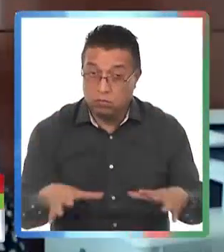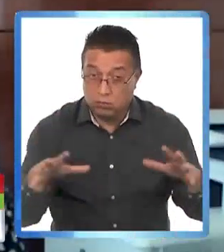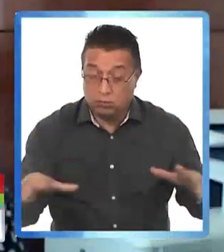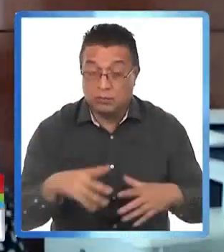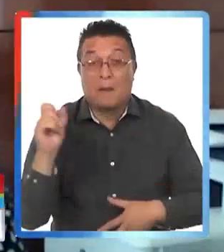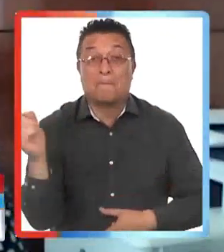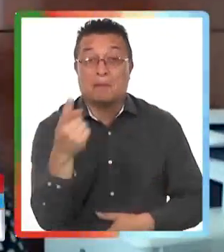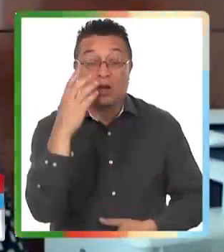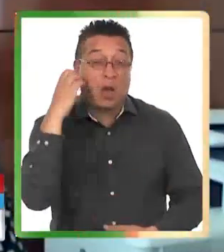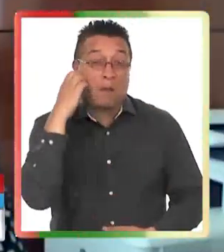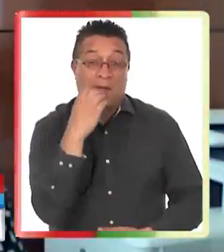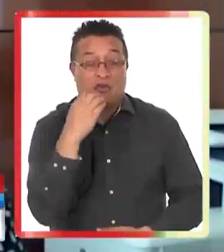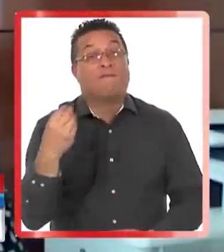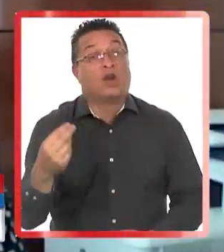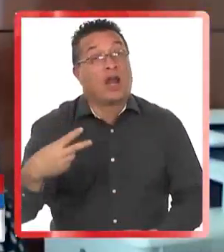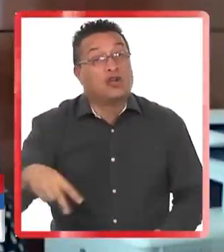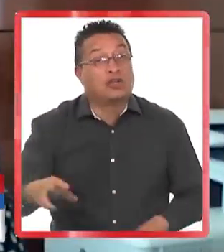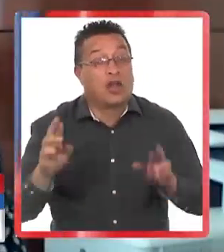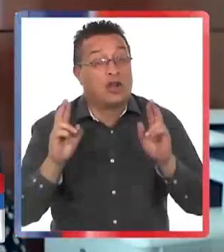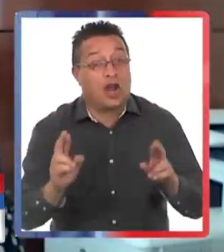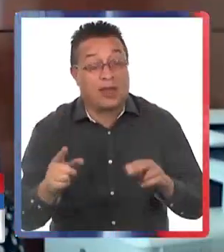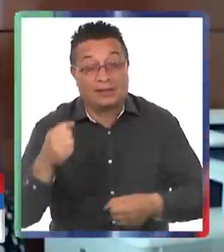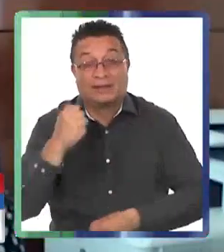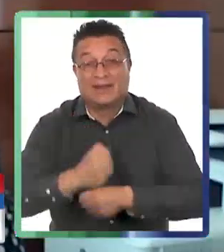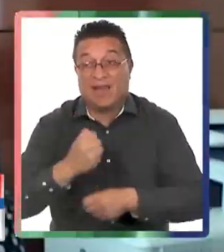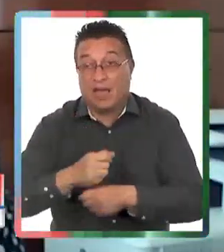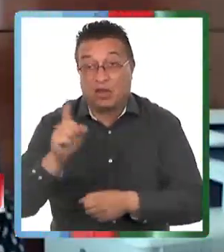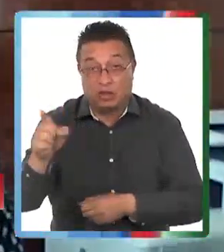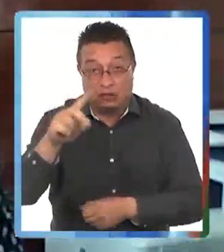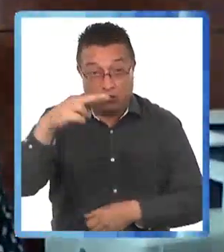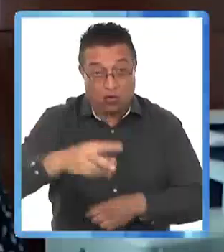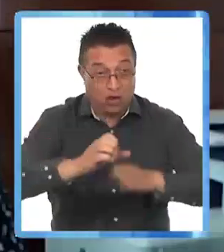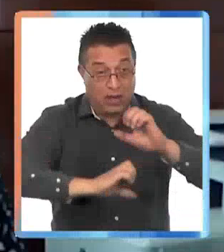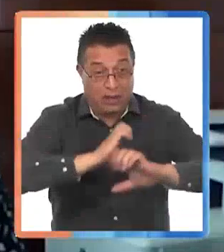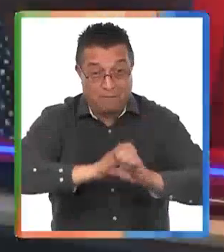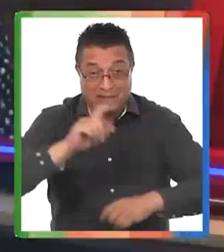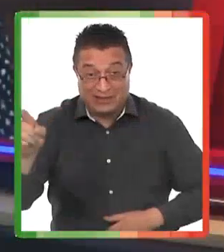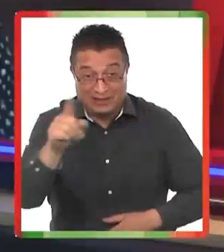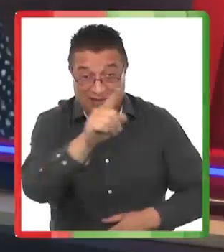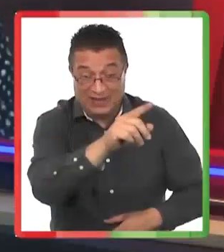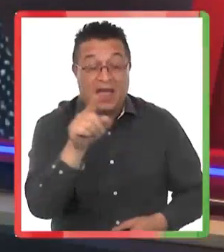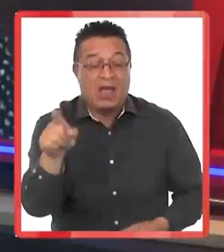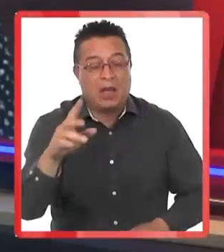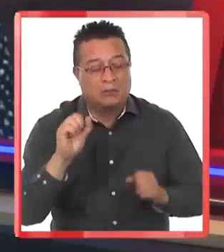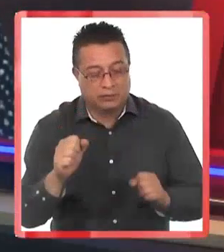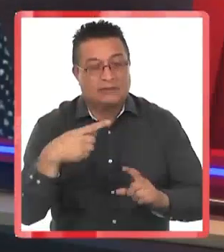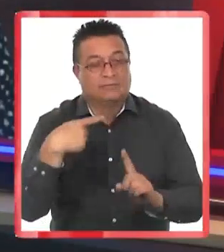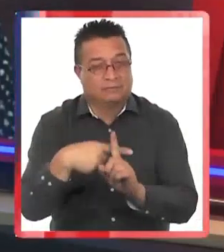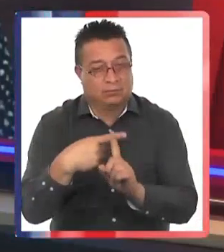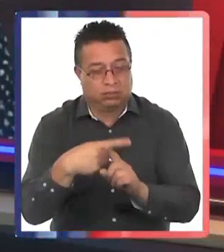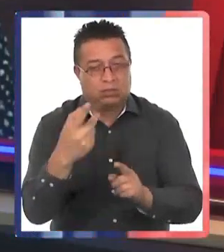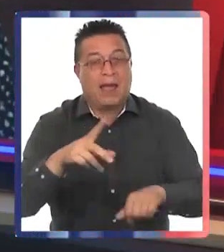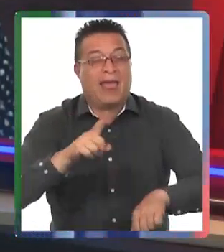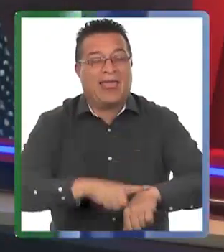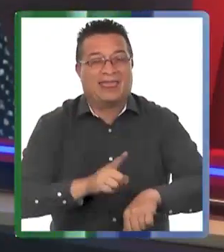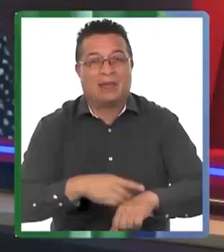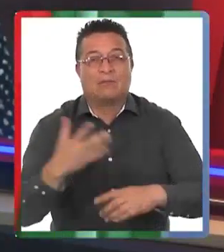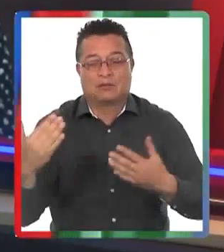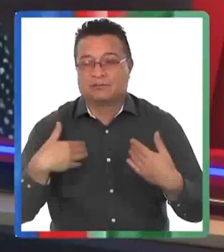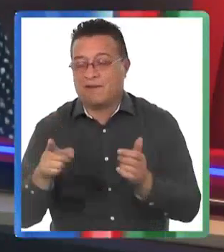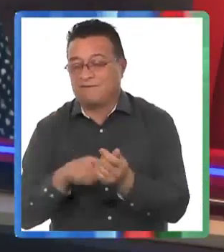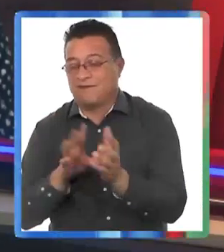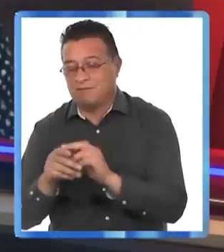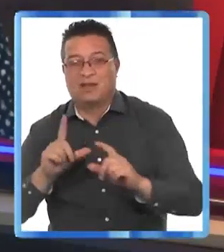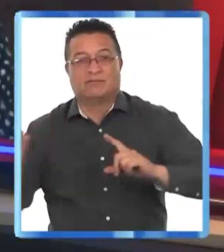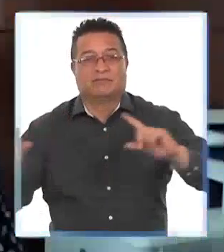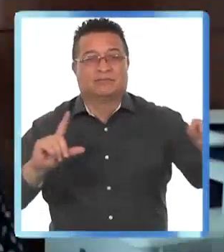fuerza para que el 1 de mayo tengamos esta buena noticia. Y de ahí los empleadores que puedan anticiparlo, ojalá que lo hagan, porque nos va a hacer bien para tener más tiempo con